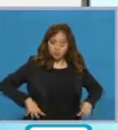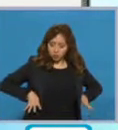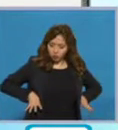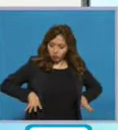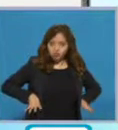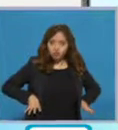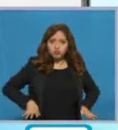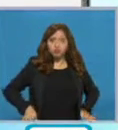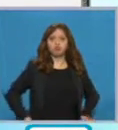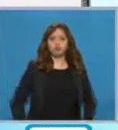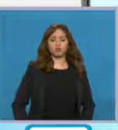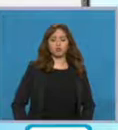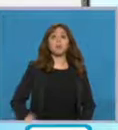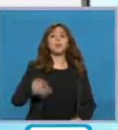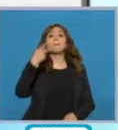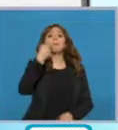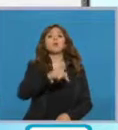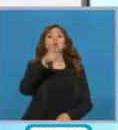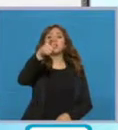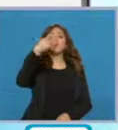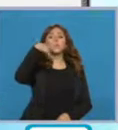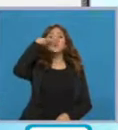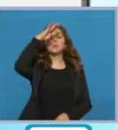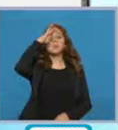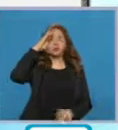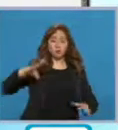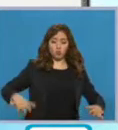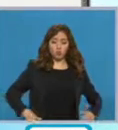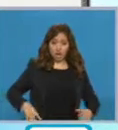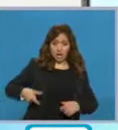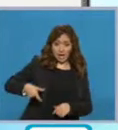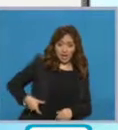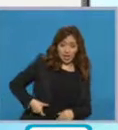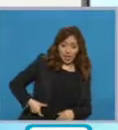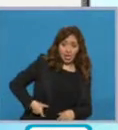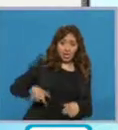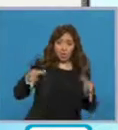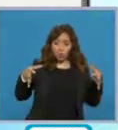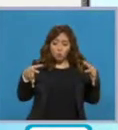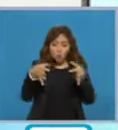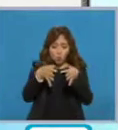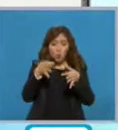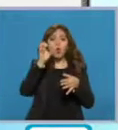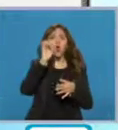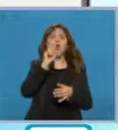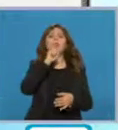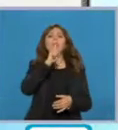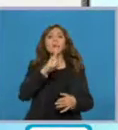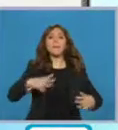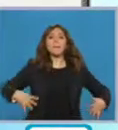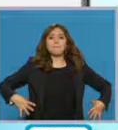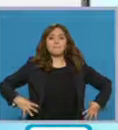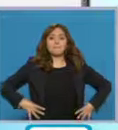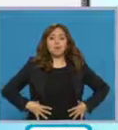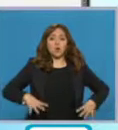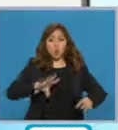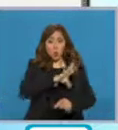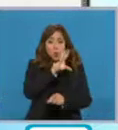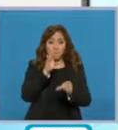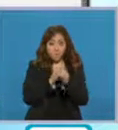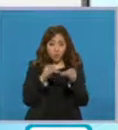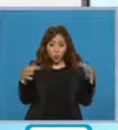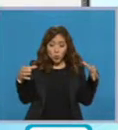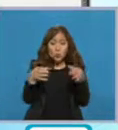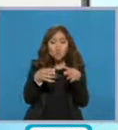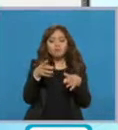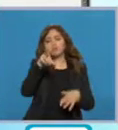poquito más la cintura. El gran error es pensar que siempre si nos ponemos un cinturón súper ancho nos vamos a tener más cintura. No es O cierto. un corsé completo, Exacto. ¿no? Entonces, que pasa